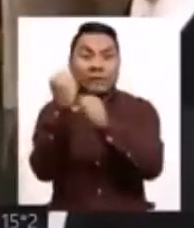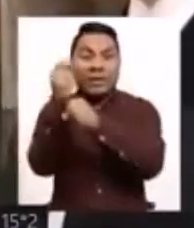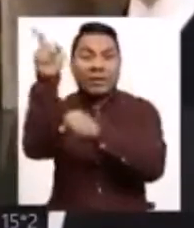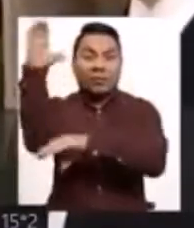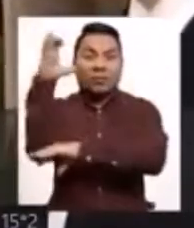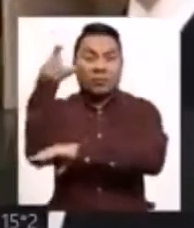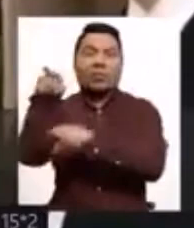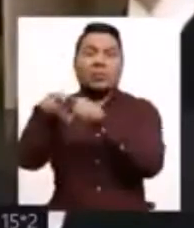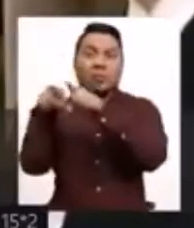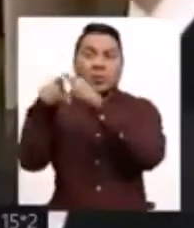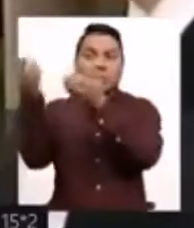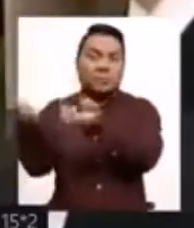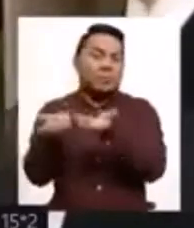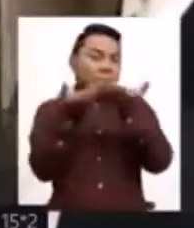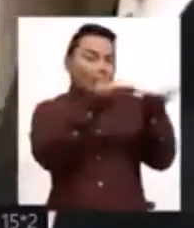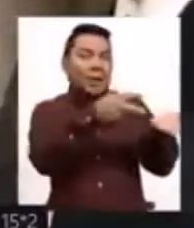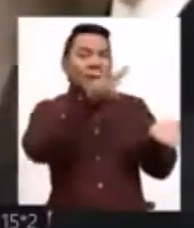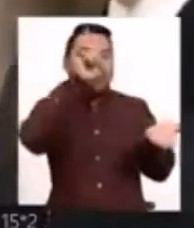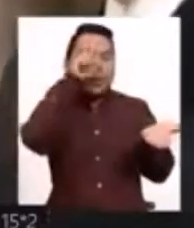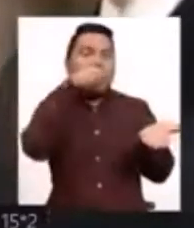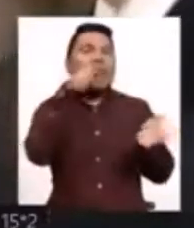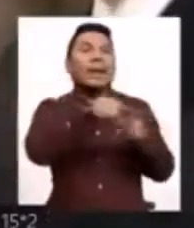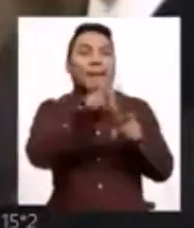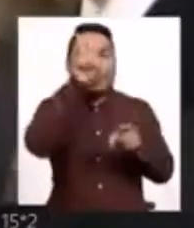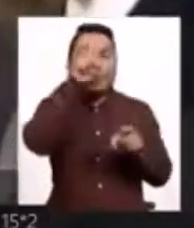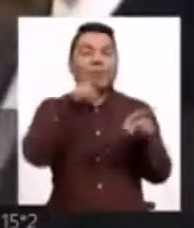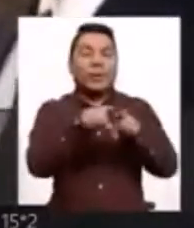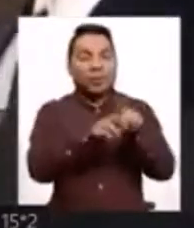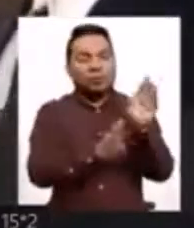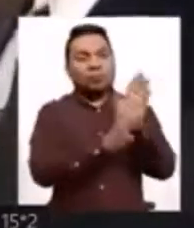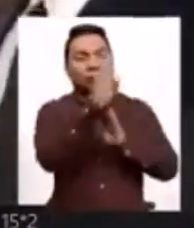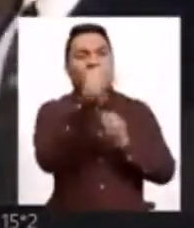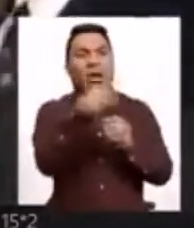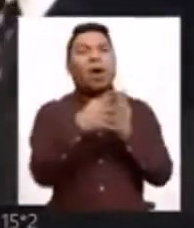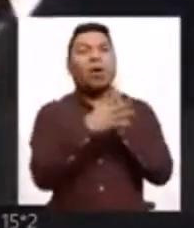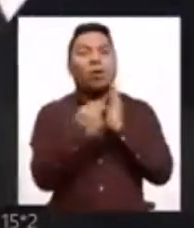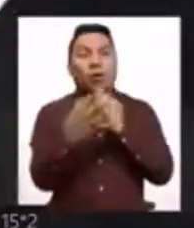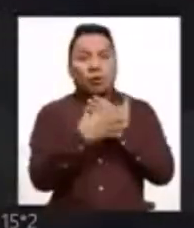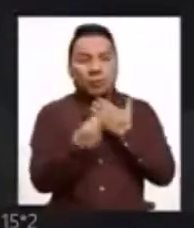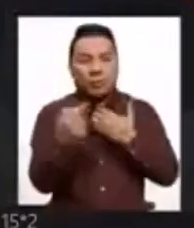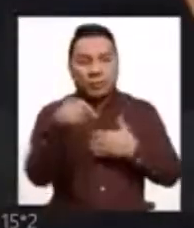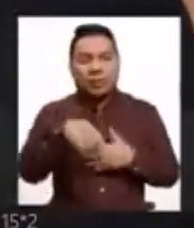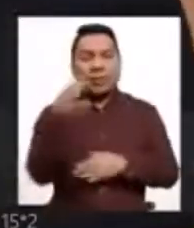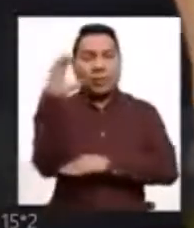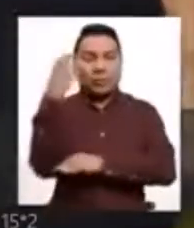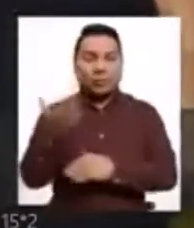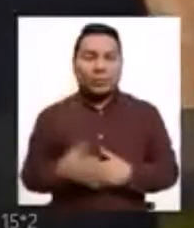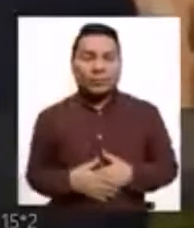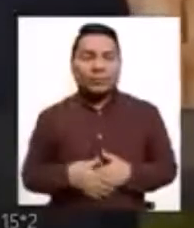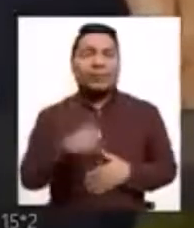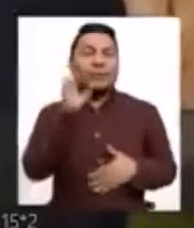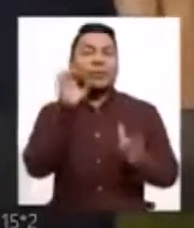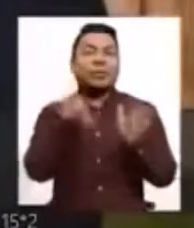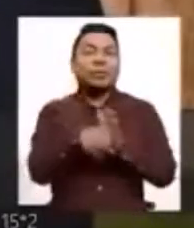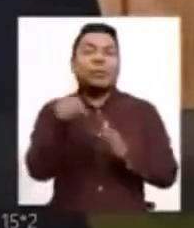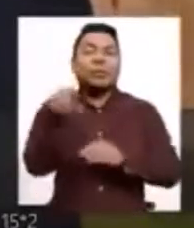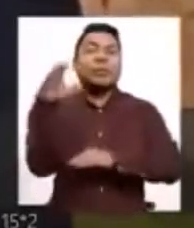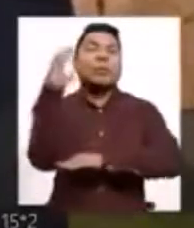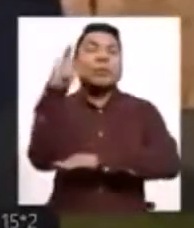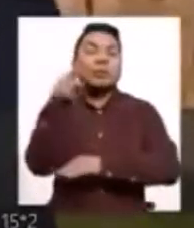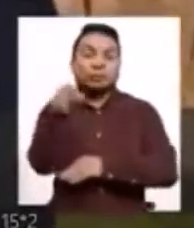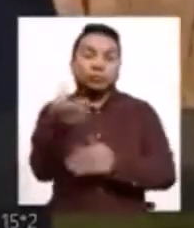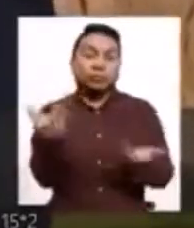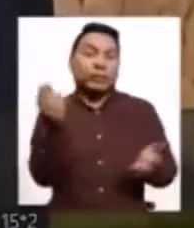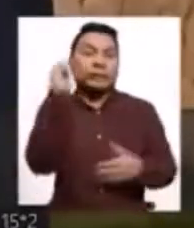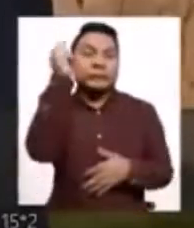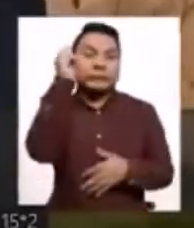preocupación justamente es que la visita sea un éxito en el Perú, tal como lo va a hacer mañana y estos días seguramente acá en Colombia, ¿no? Por ejemplo, acá en Colombia, usted que ha sido testigo de